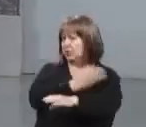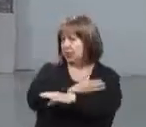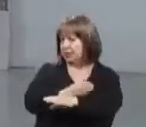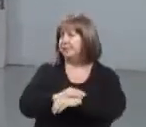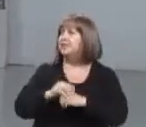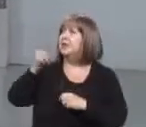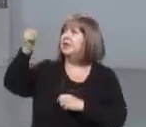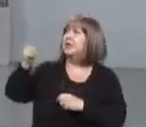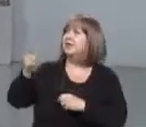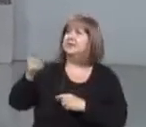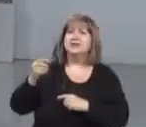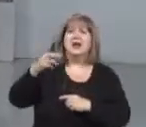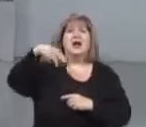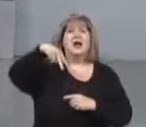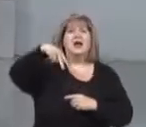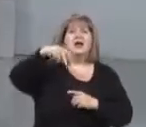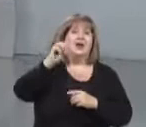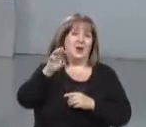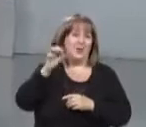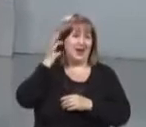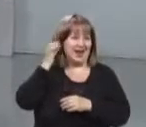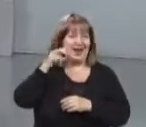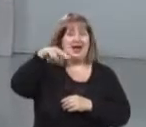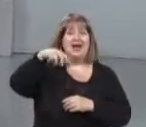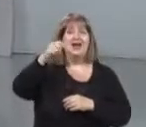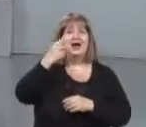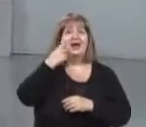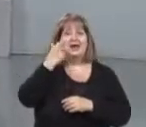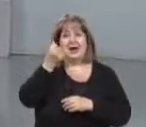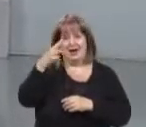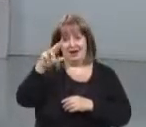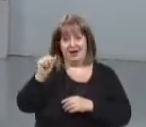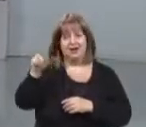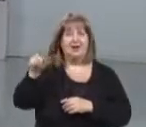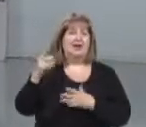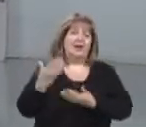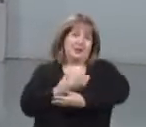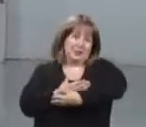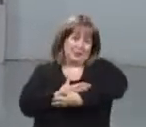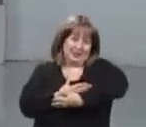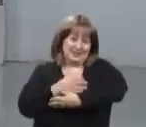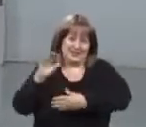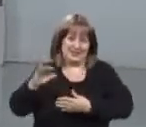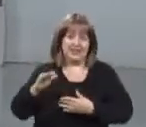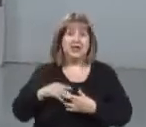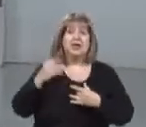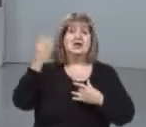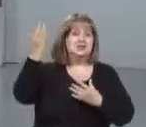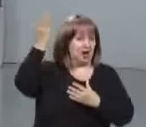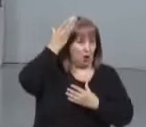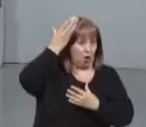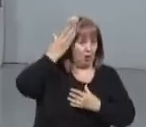estamos hablando. Como bien decías, Nayara Ortiz tenía apenas 1 año y 9 meses, una bebé. Sí. Tenía lesiones en el